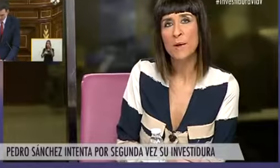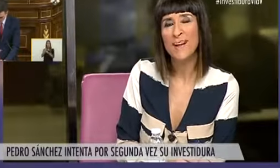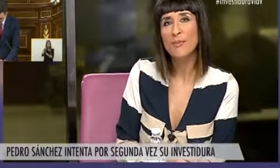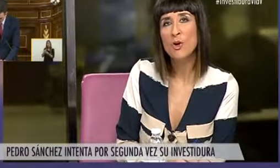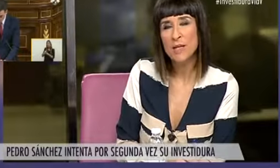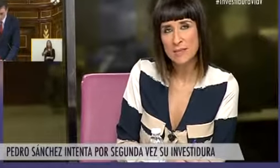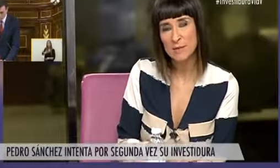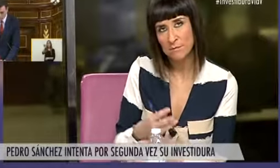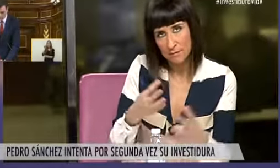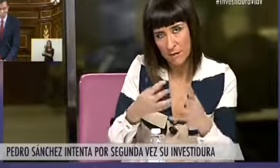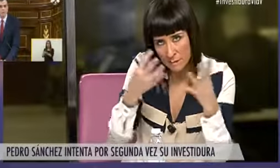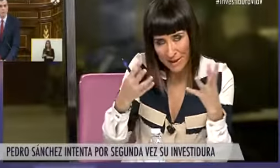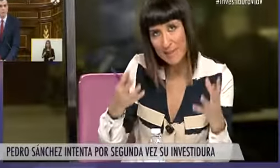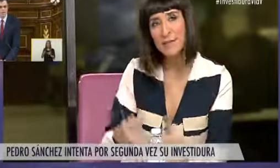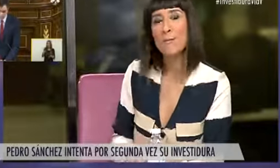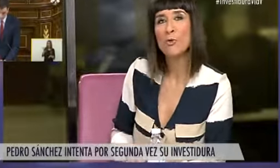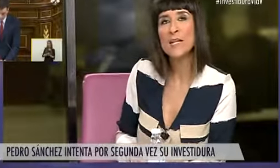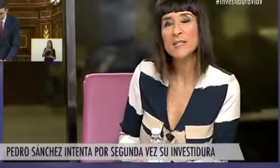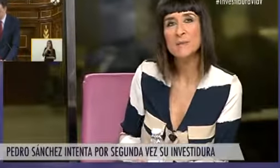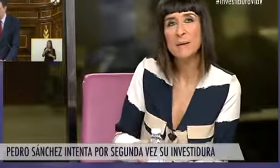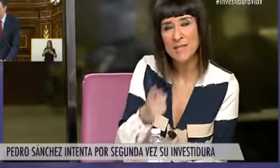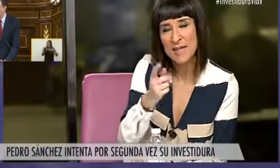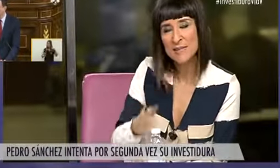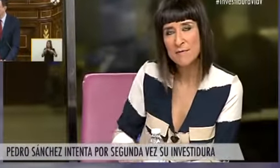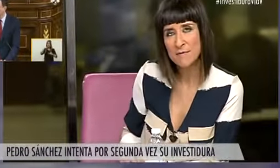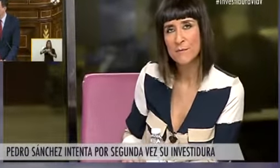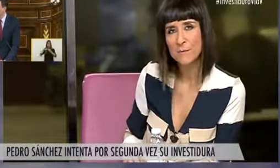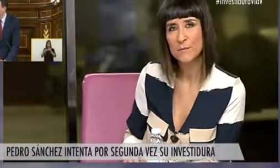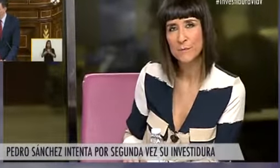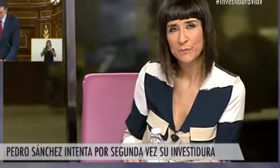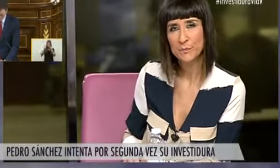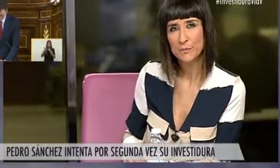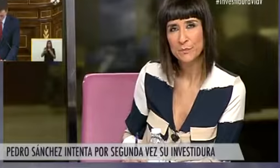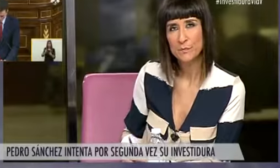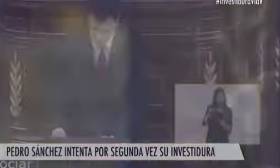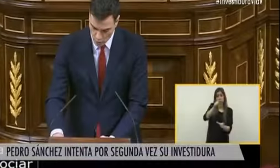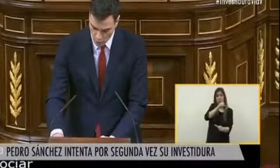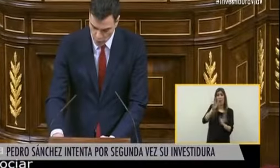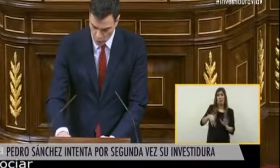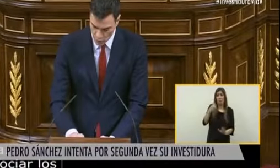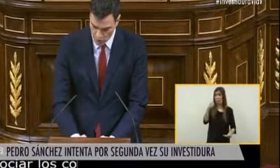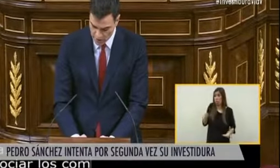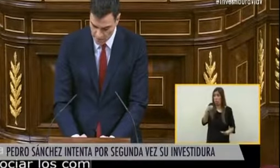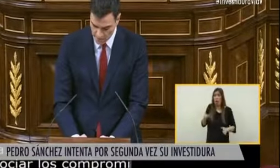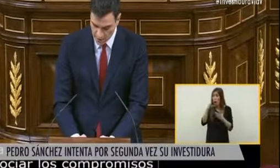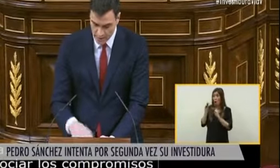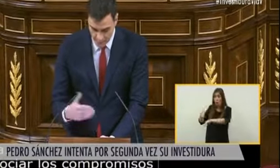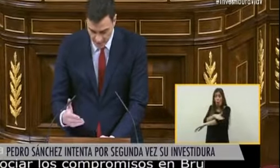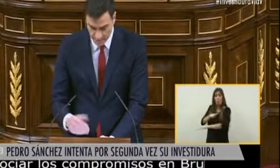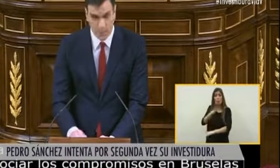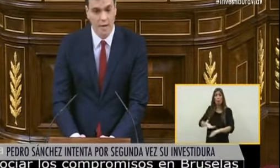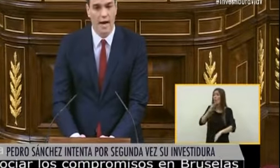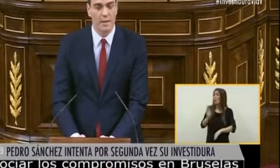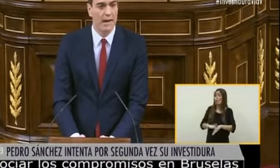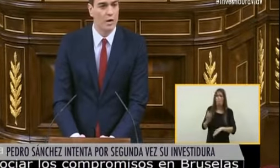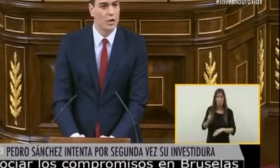momento reaccións expresas de Pablo Iglesias ás palabras de Sánchez. Sistemáticamente incumplidos por el actual gobierno en funciones,